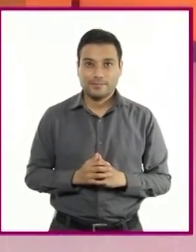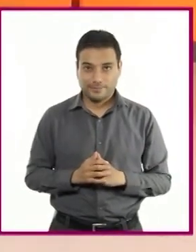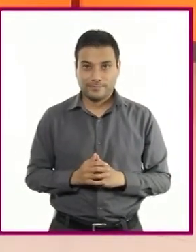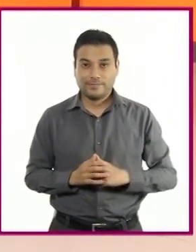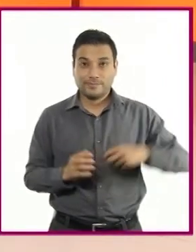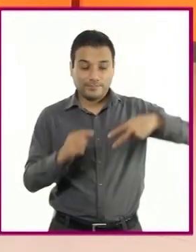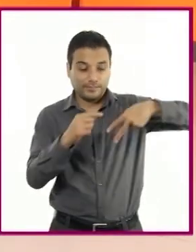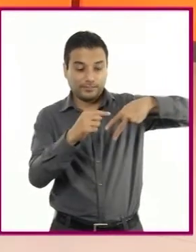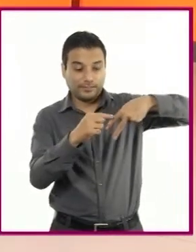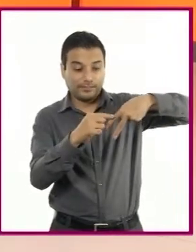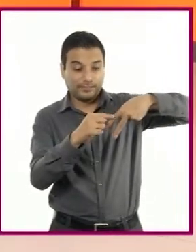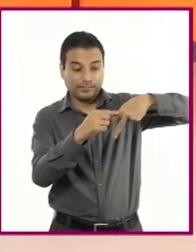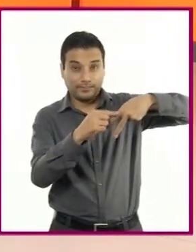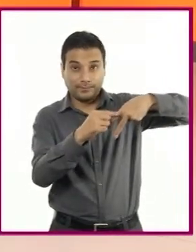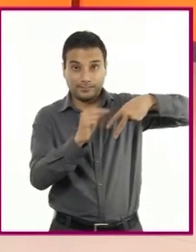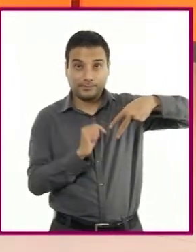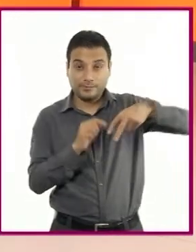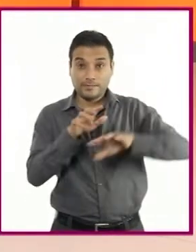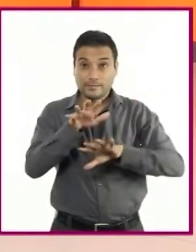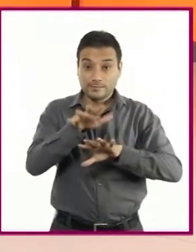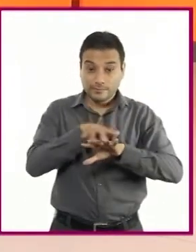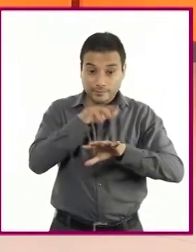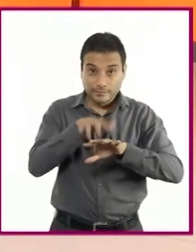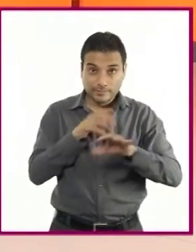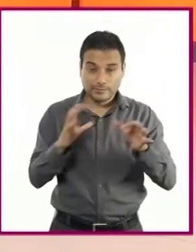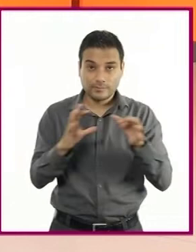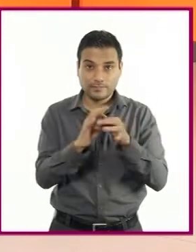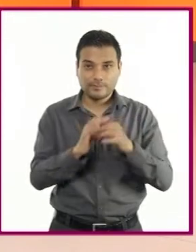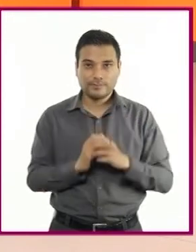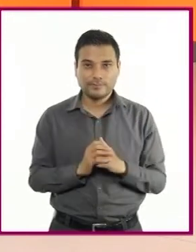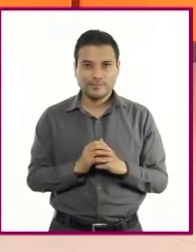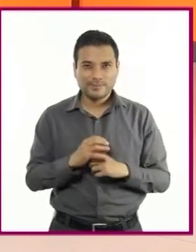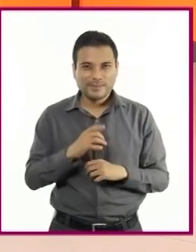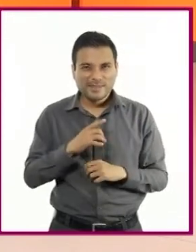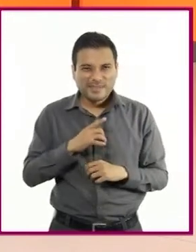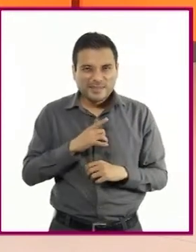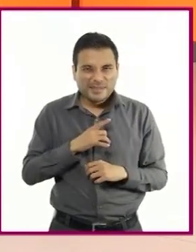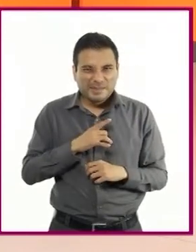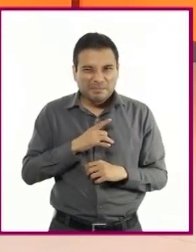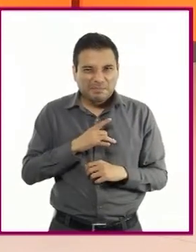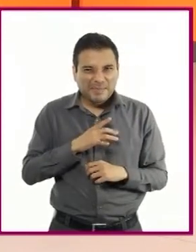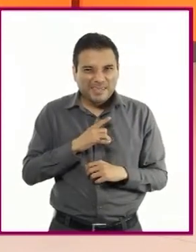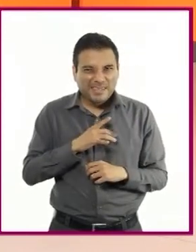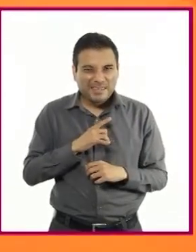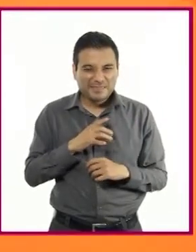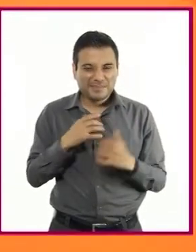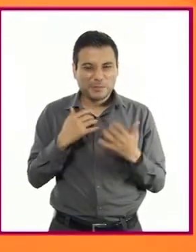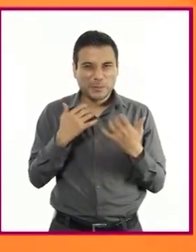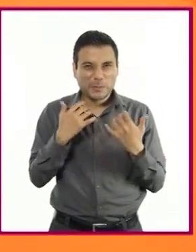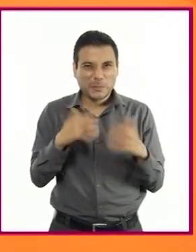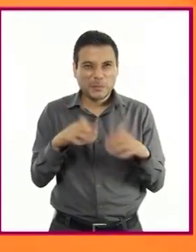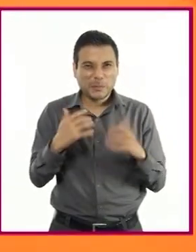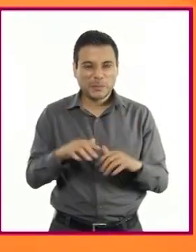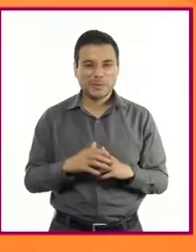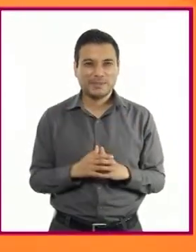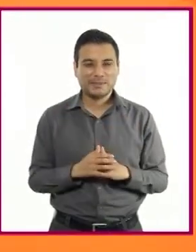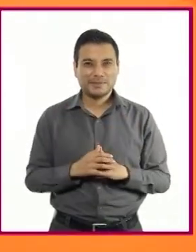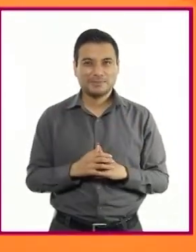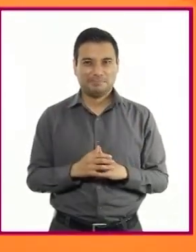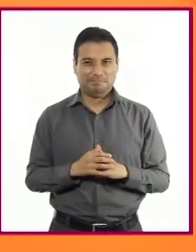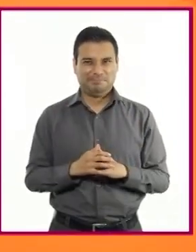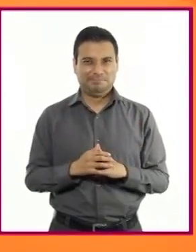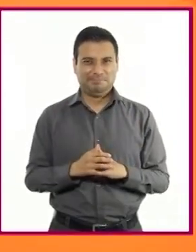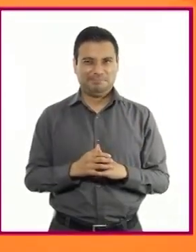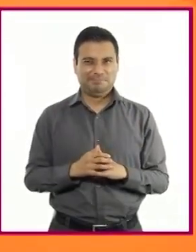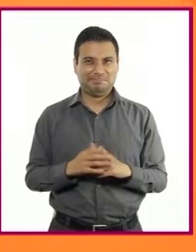con los huesos del pie. ¡Qué miedo me dio ese esqueleto, maestro! A pesar de que es